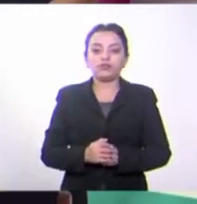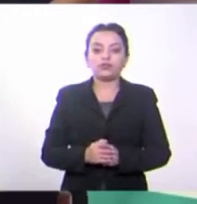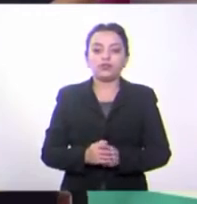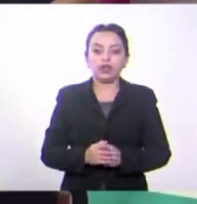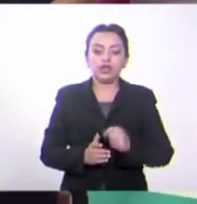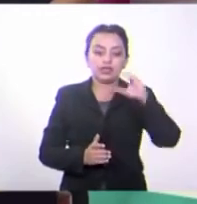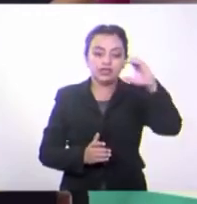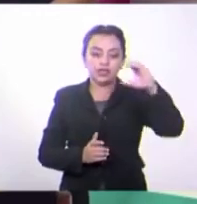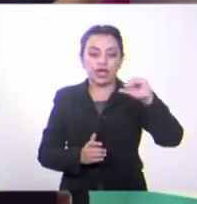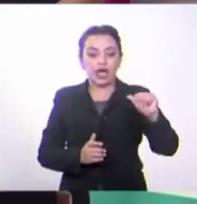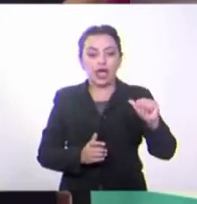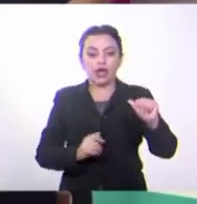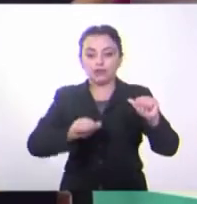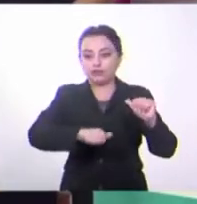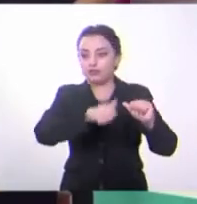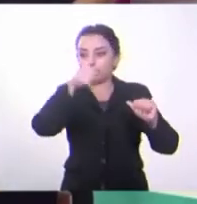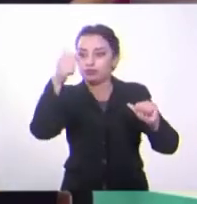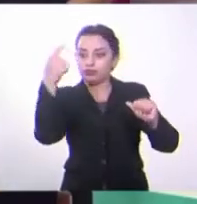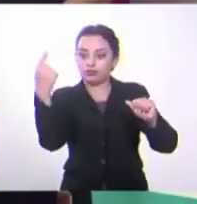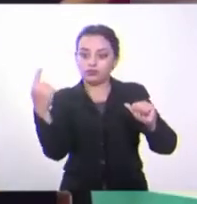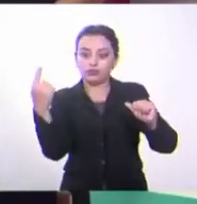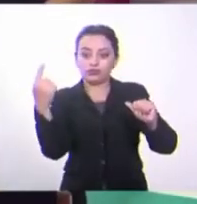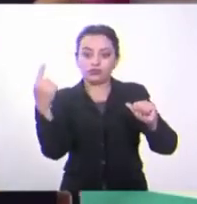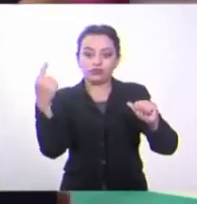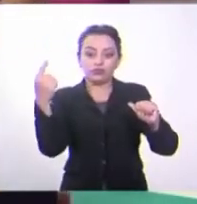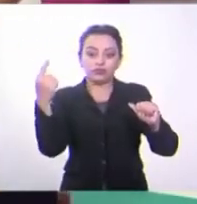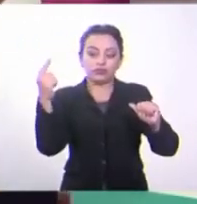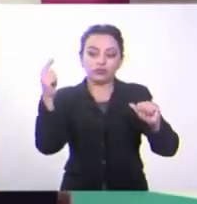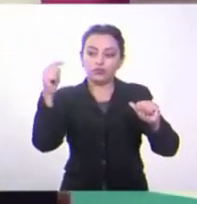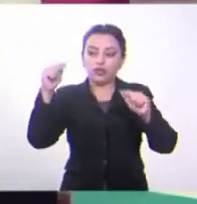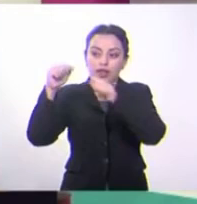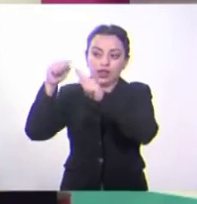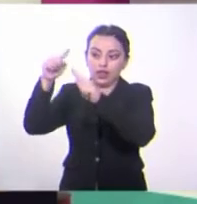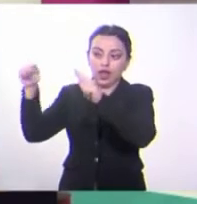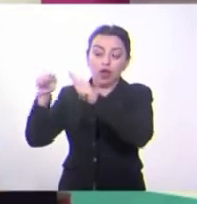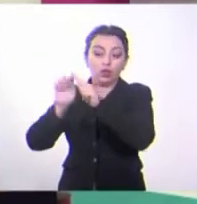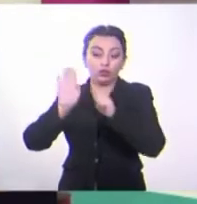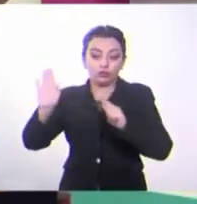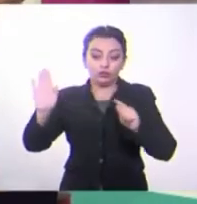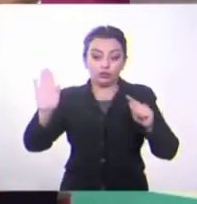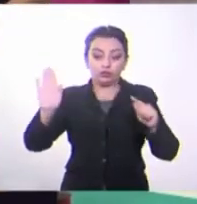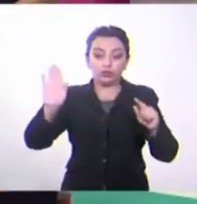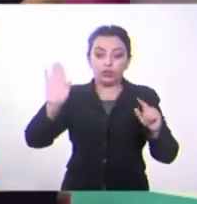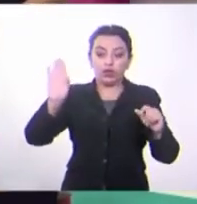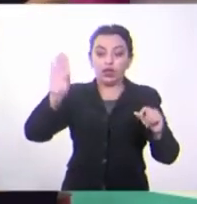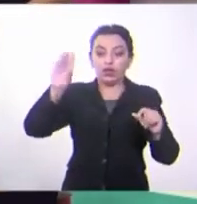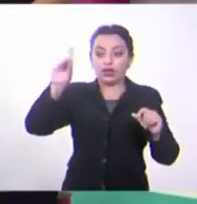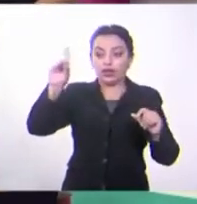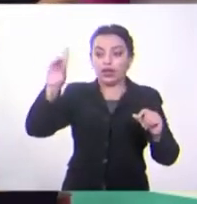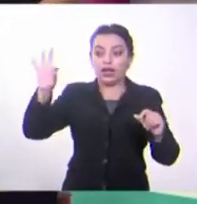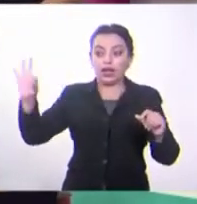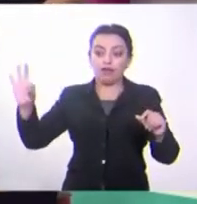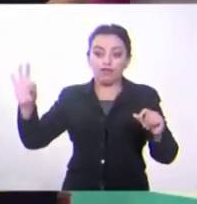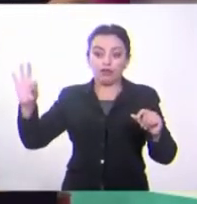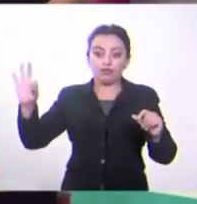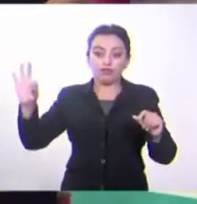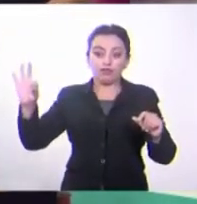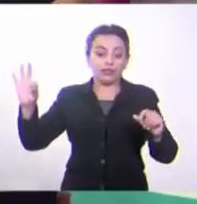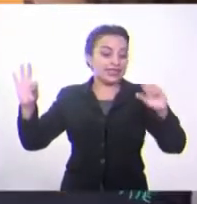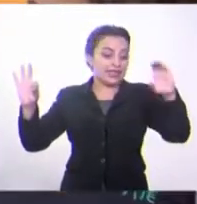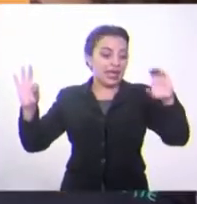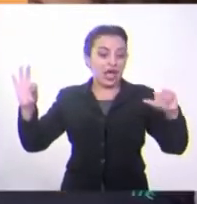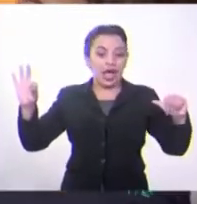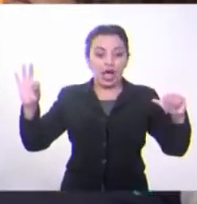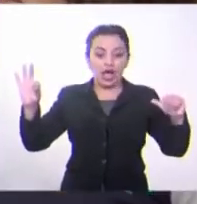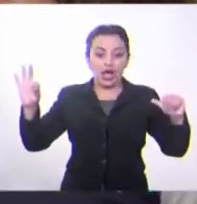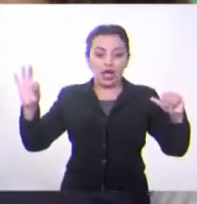¿Cuál es el correspondiente en tu triángulo? En mi triángulo sería el DF.